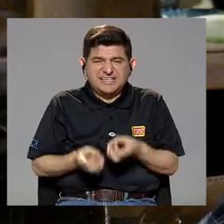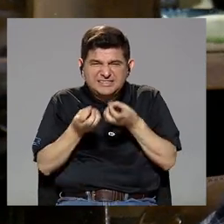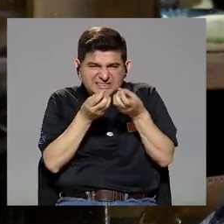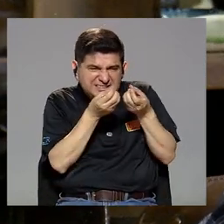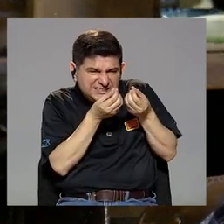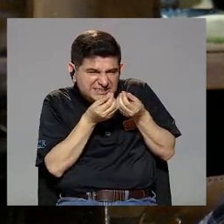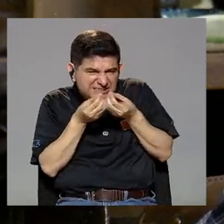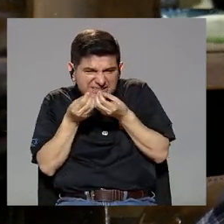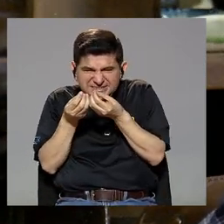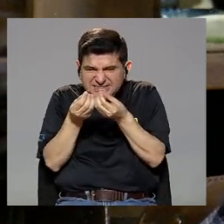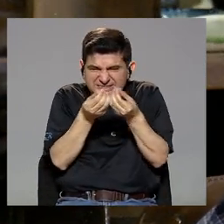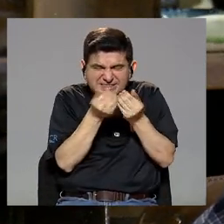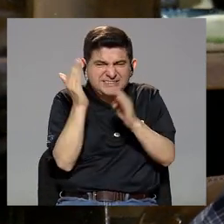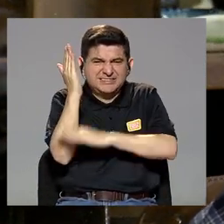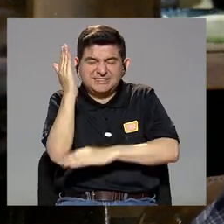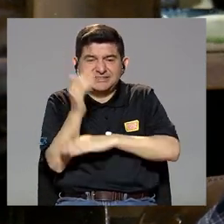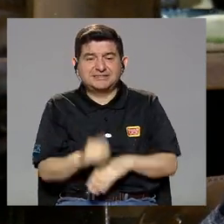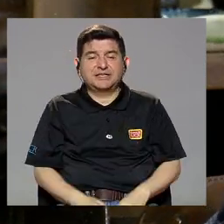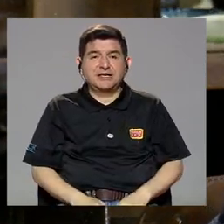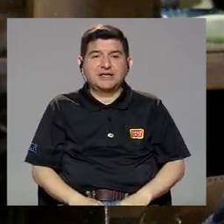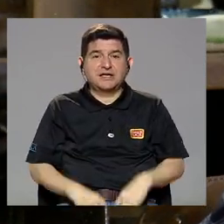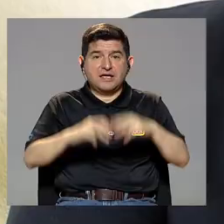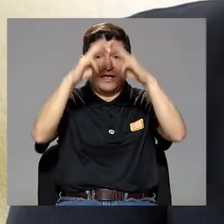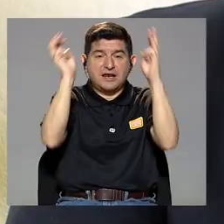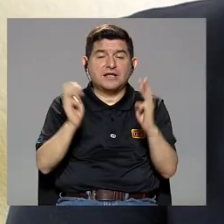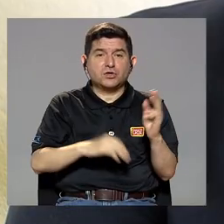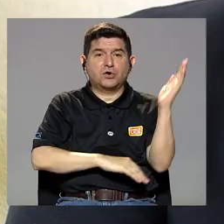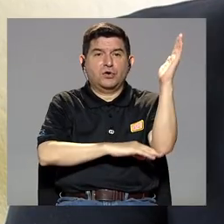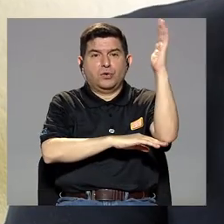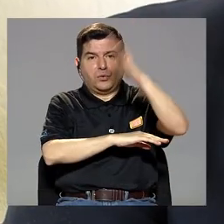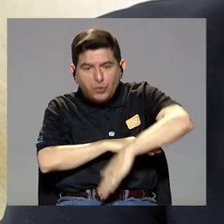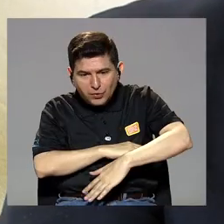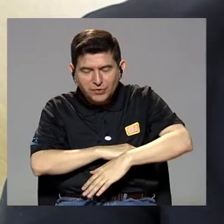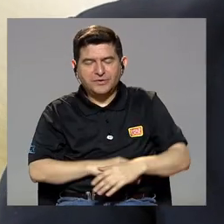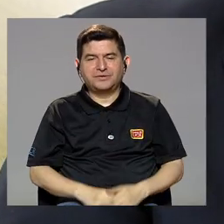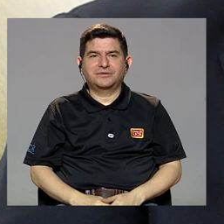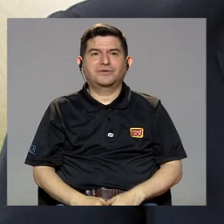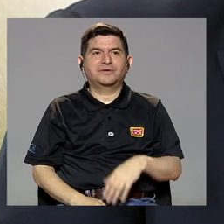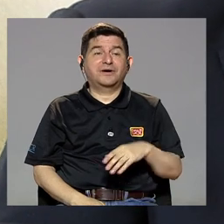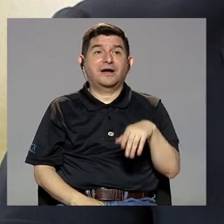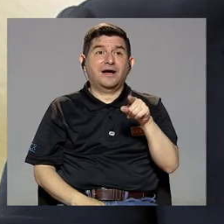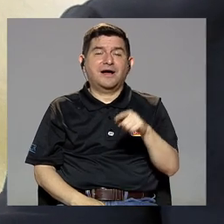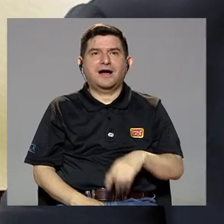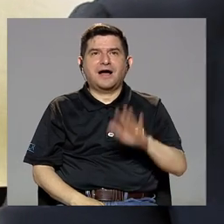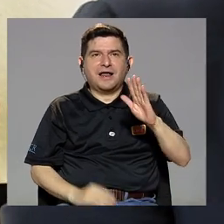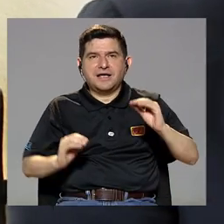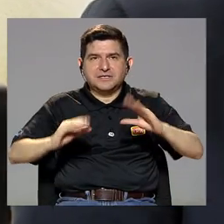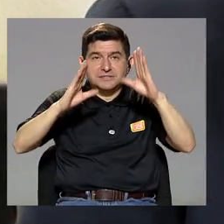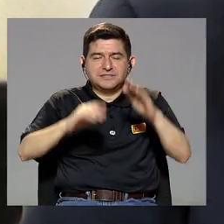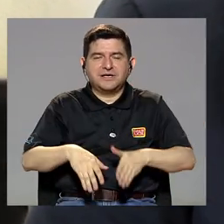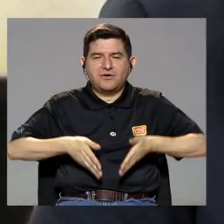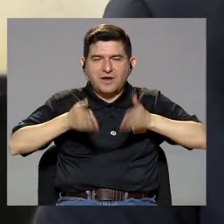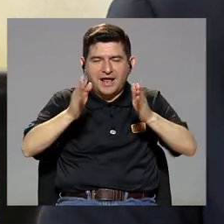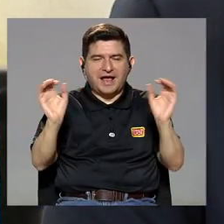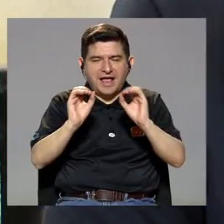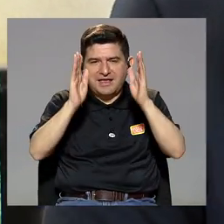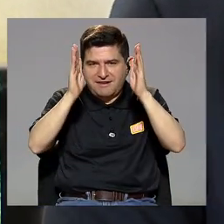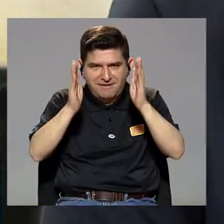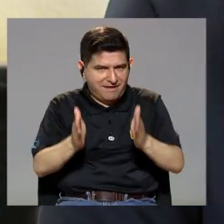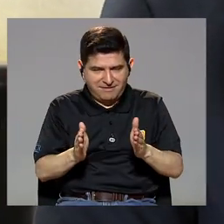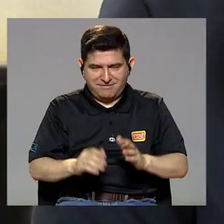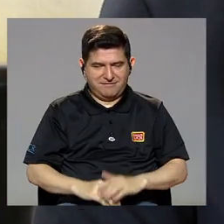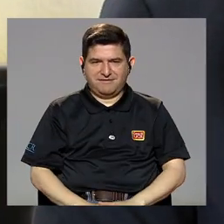pudrió la madera y se cayó se cayó por dicha en la calle a las 5 de la mañana no había nada no pasó